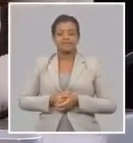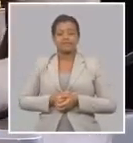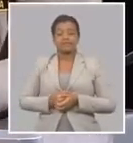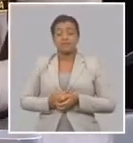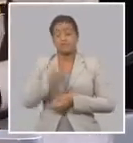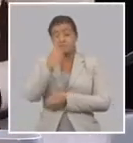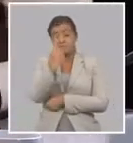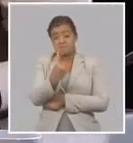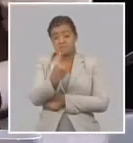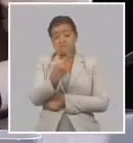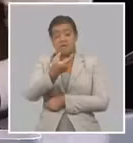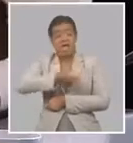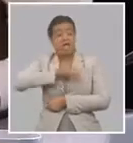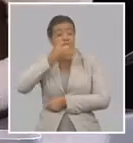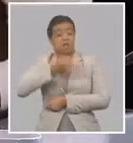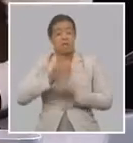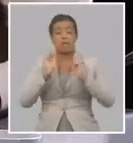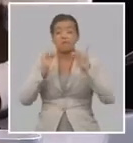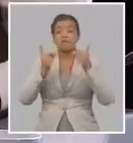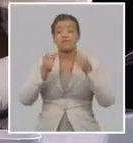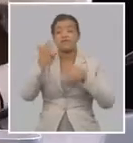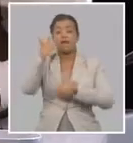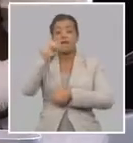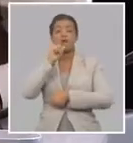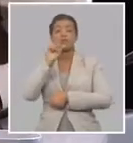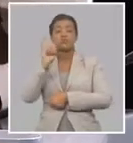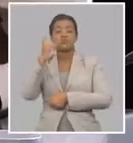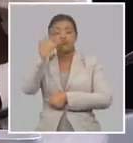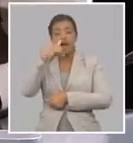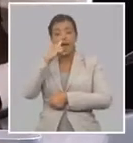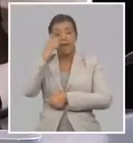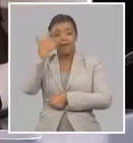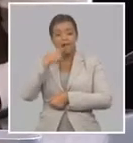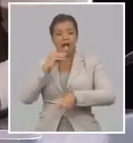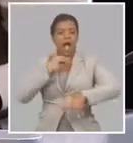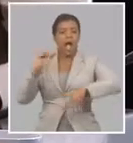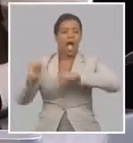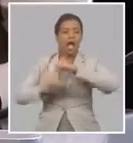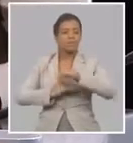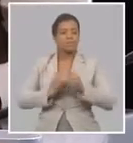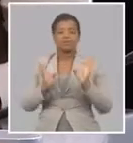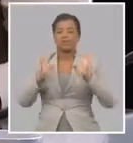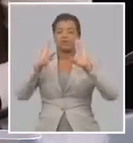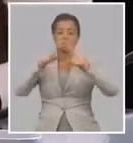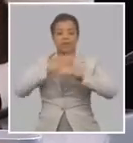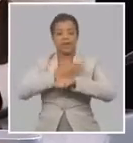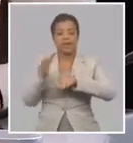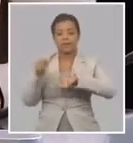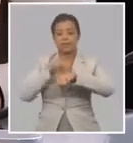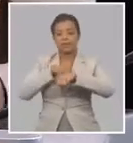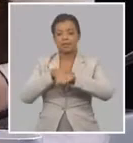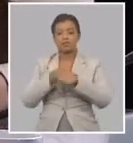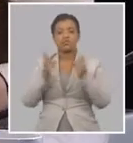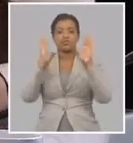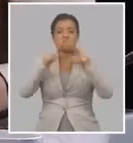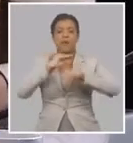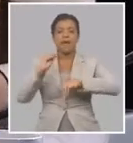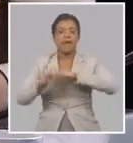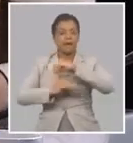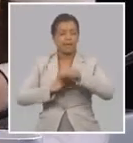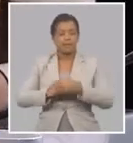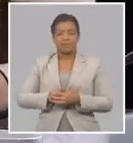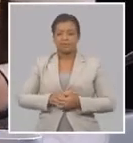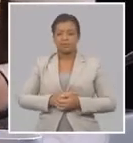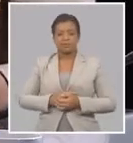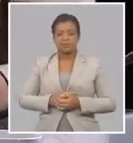explicar que la política aduanera no ha tenido cambio hasta el momento o sea usted me hizo esa pregunta y la estaba dejando un poco con final por un